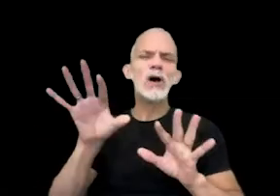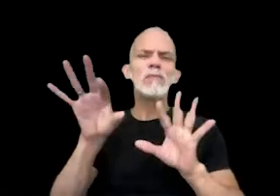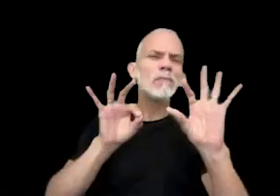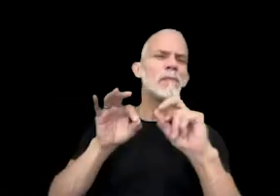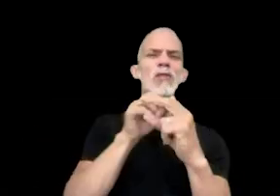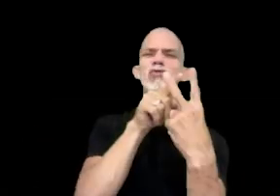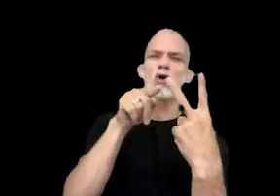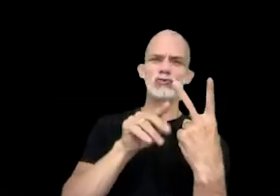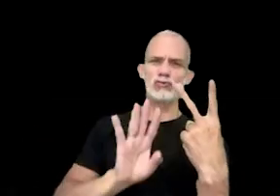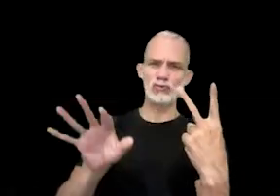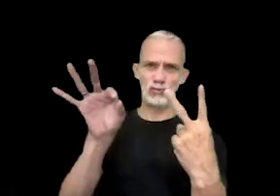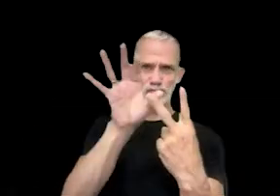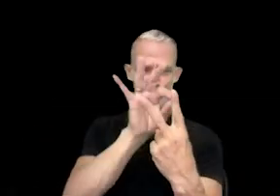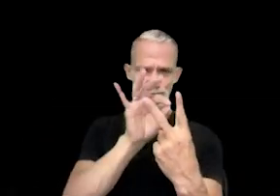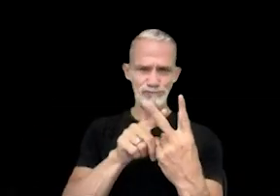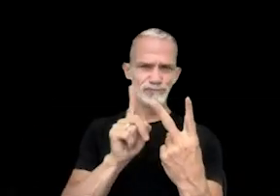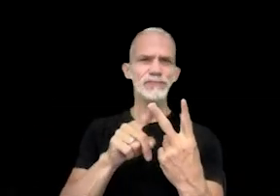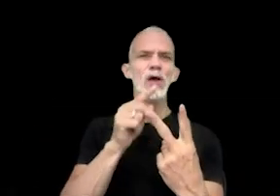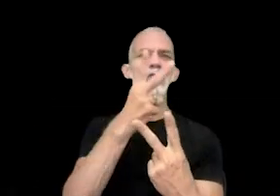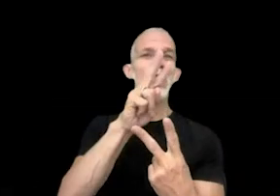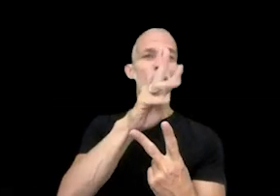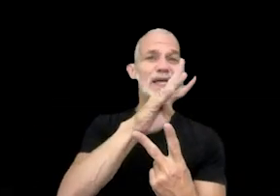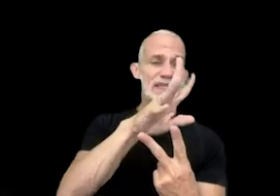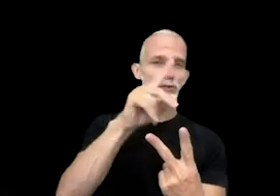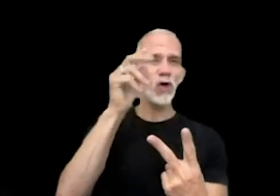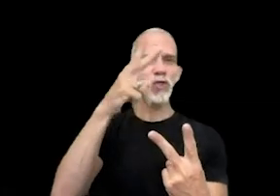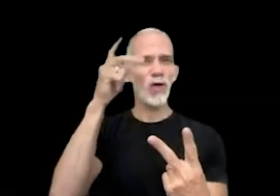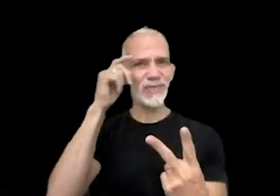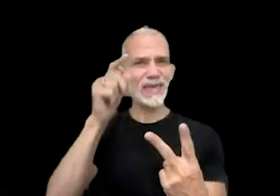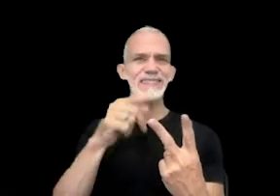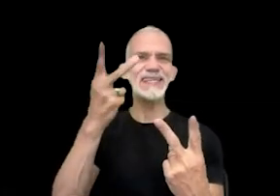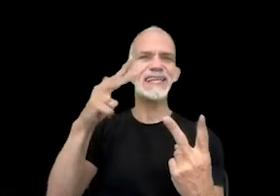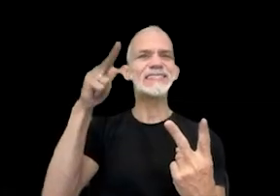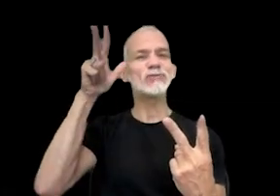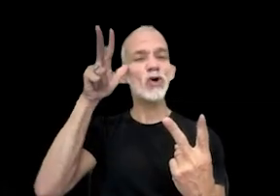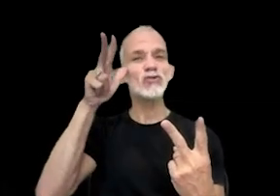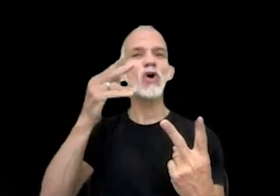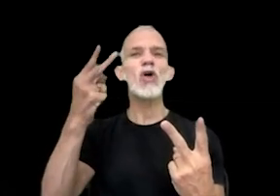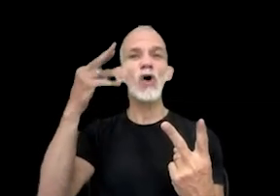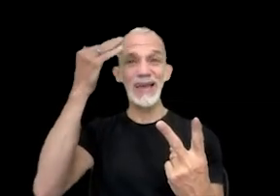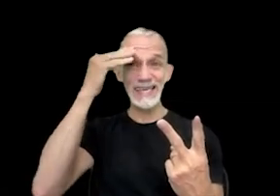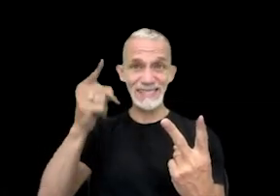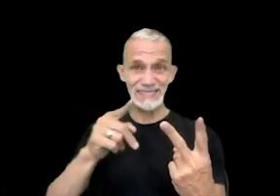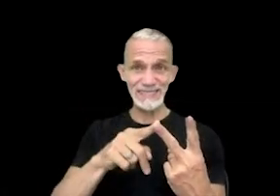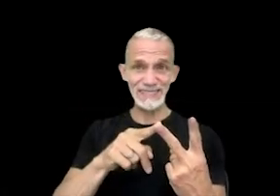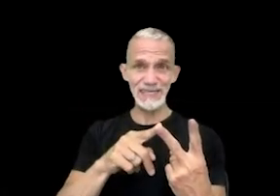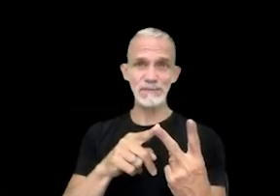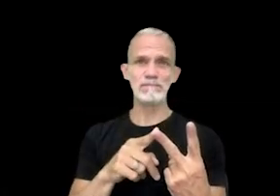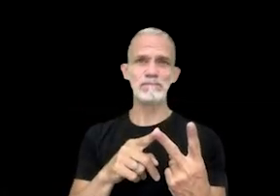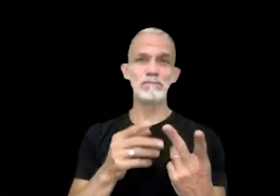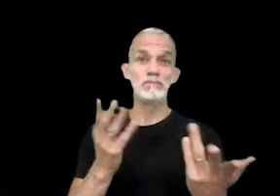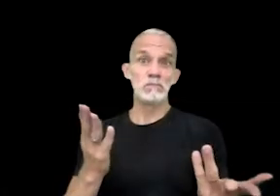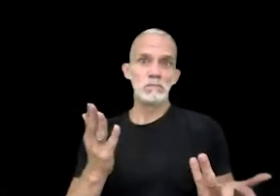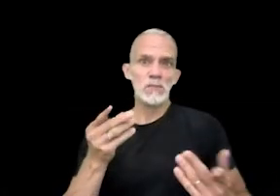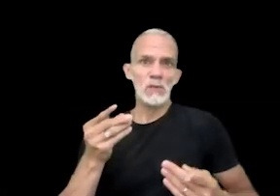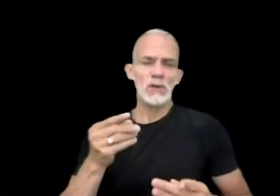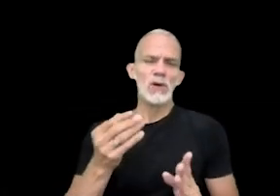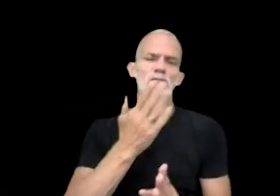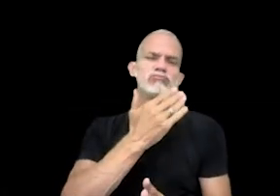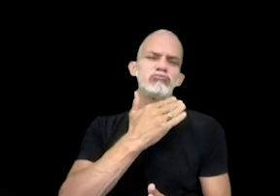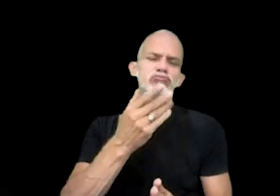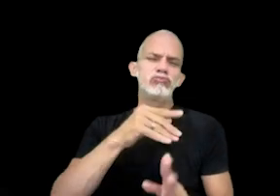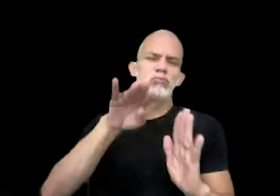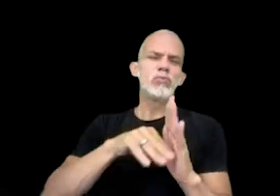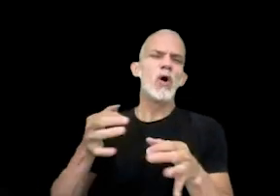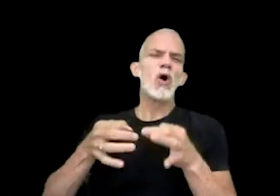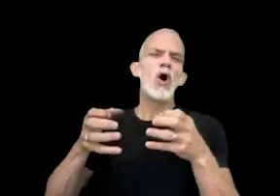dos, ¿sí? 241, 210, 308, 215. Que claro, viene de doctrina de la